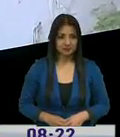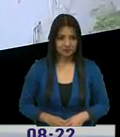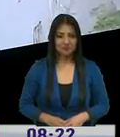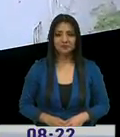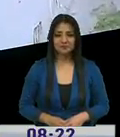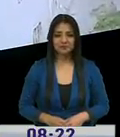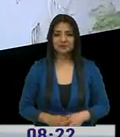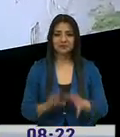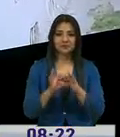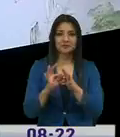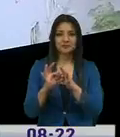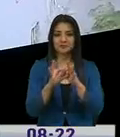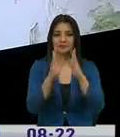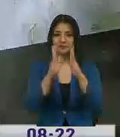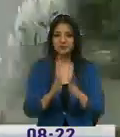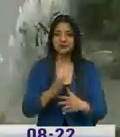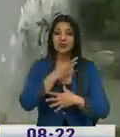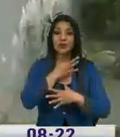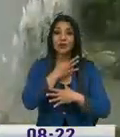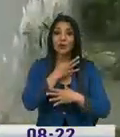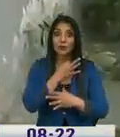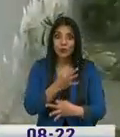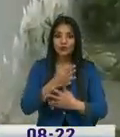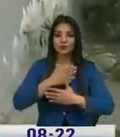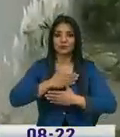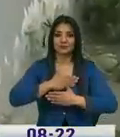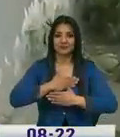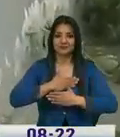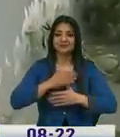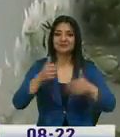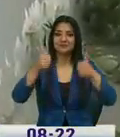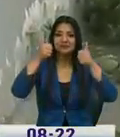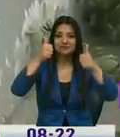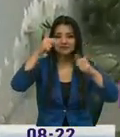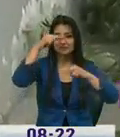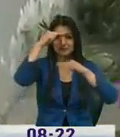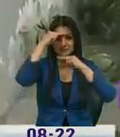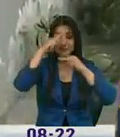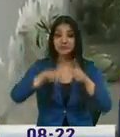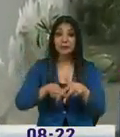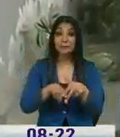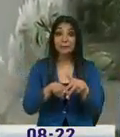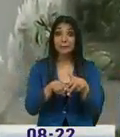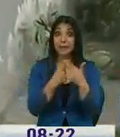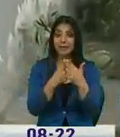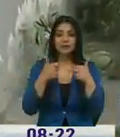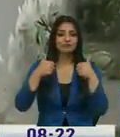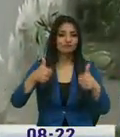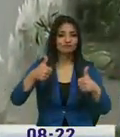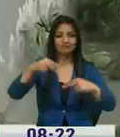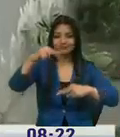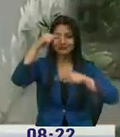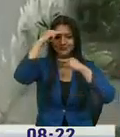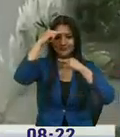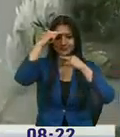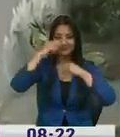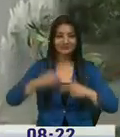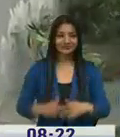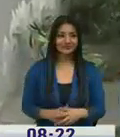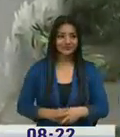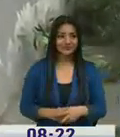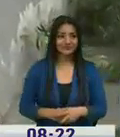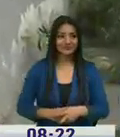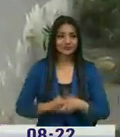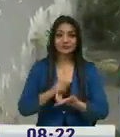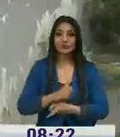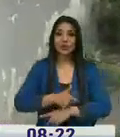Robert, amigos televidentes, el gusto es mío, Robert, y más cuando hay buenas noticias. Iniciamos el día con eso, con buenas noticias, Robert. Como tú lo decías, la